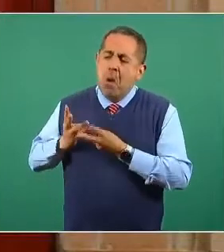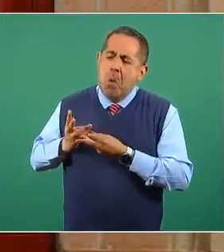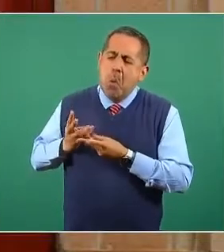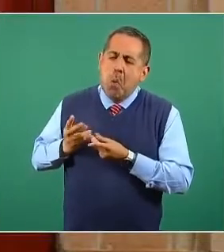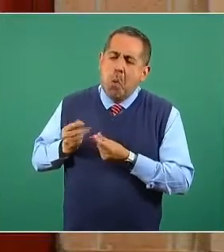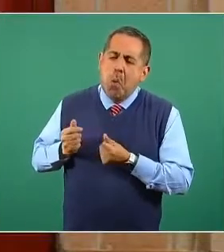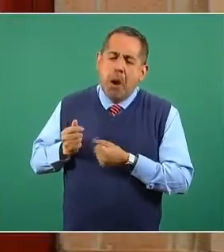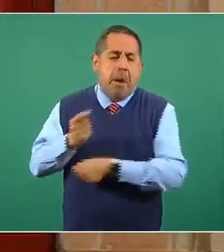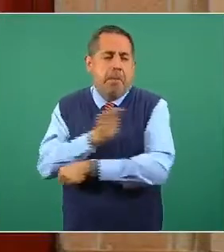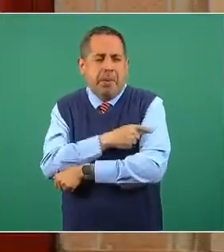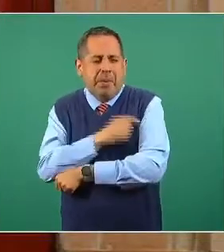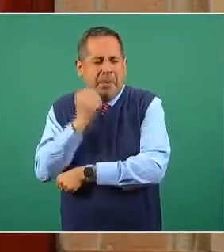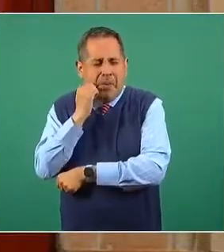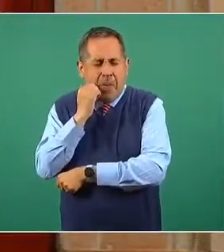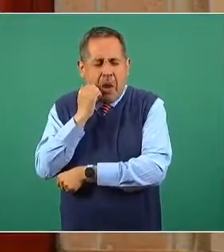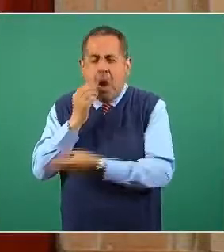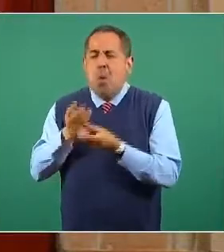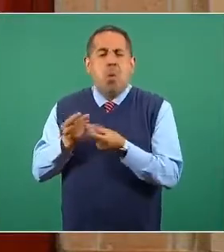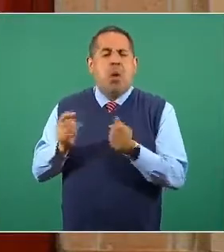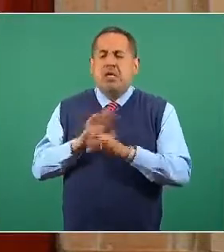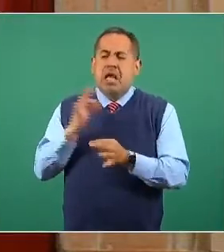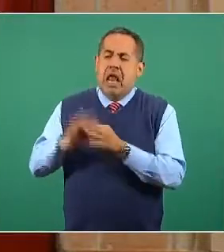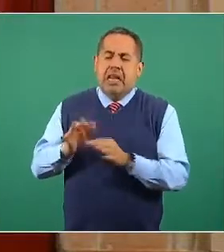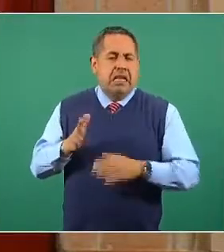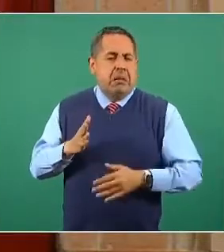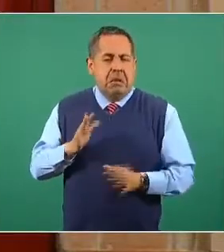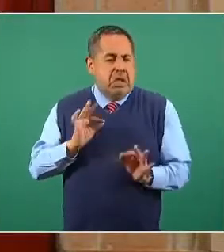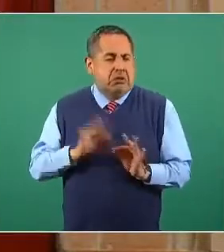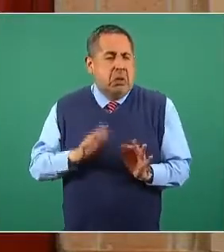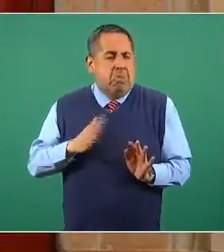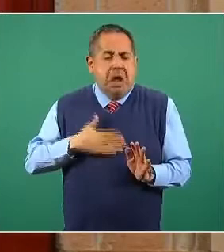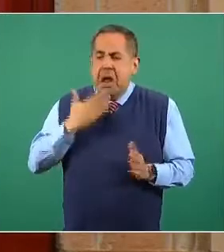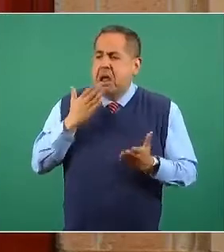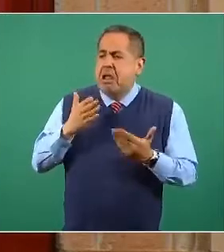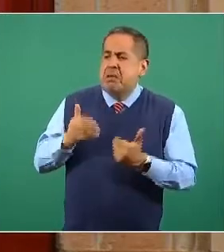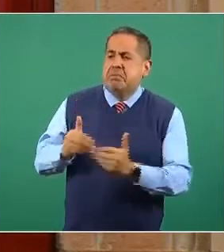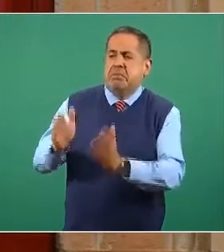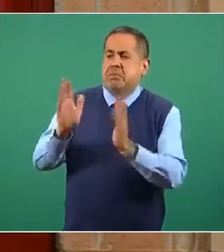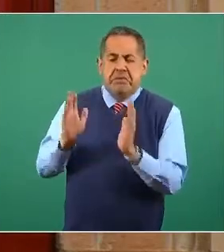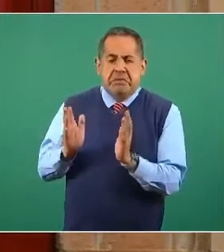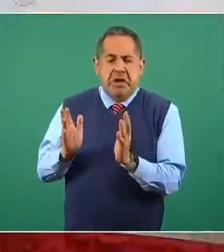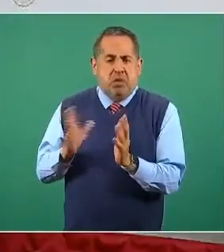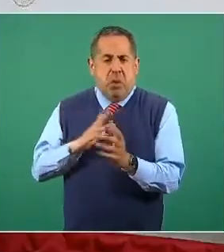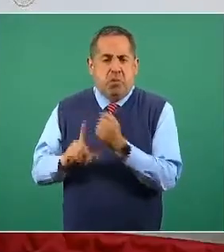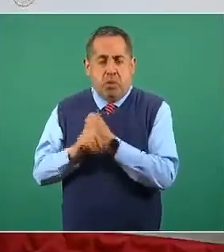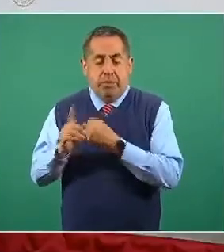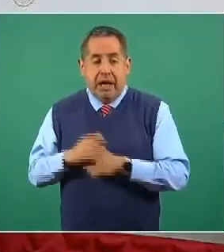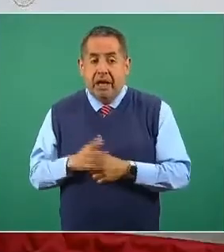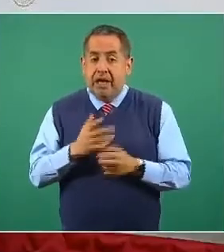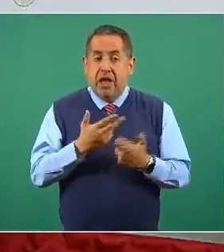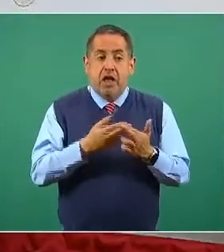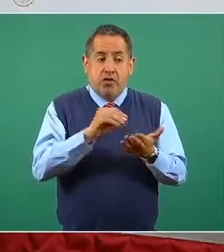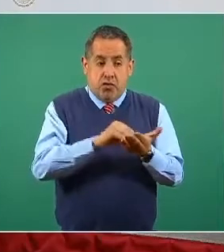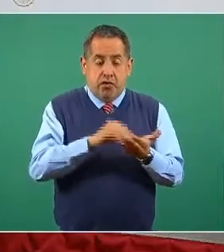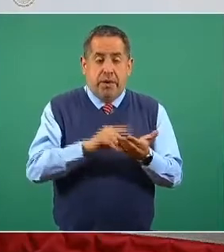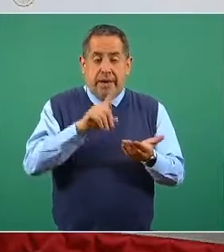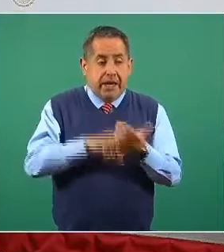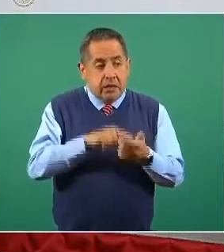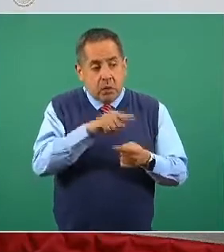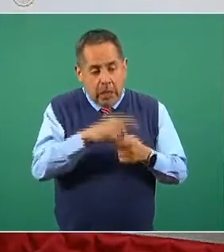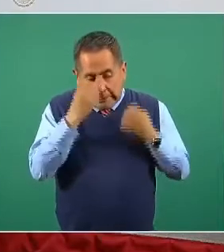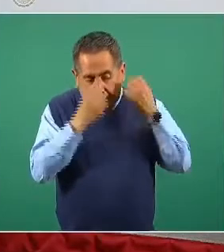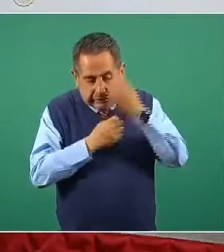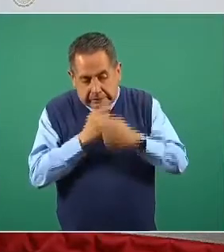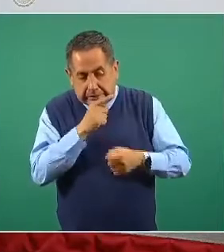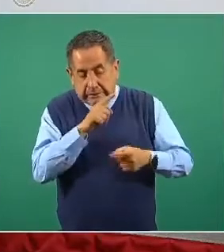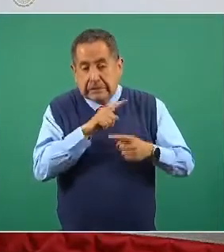que lo estuvieron fue satisfactoria y finalmente la persona egresó sin ningún problema. Actualmente se encuentran todavía en